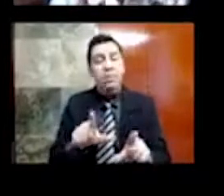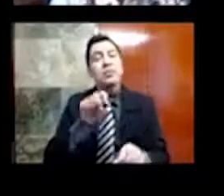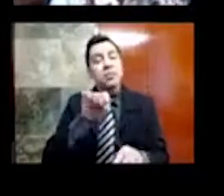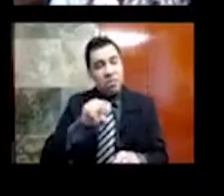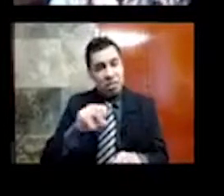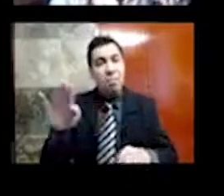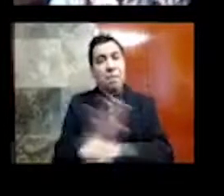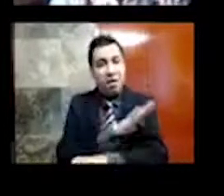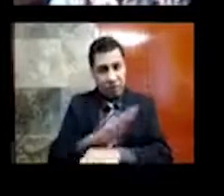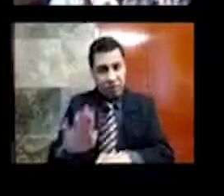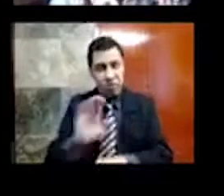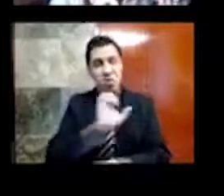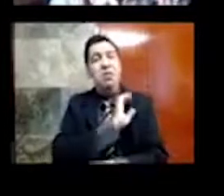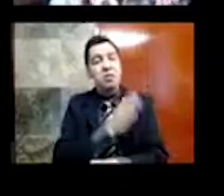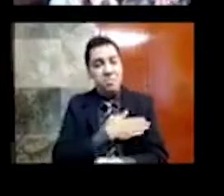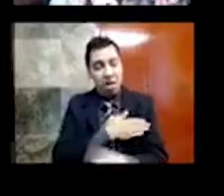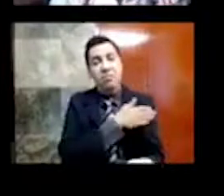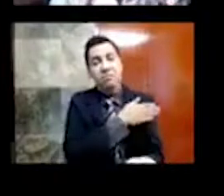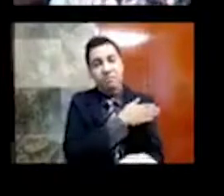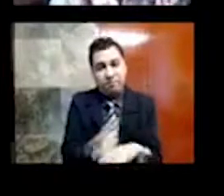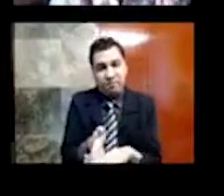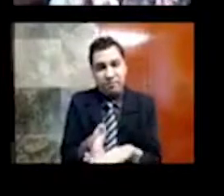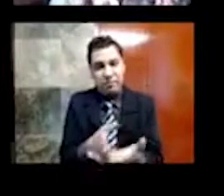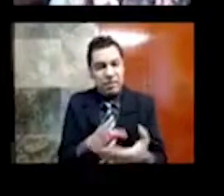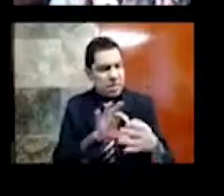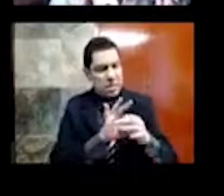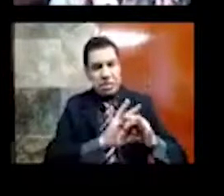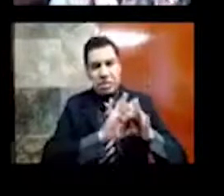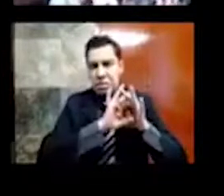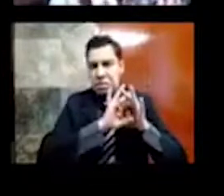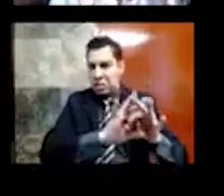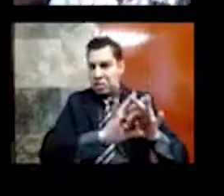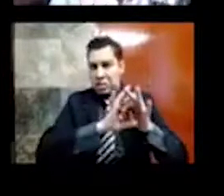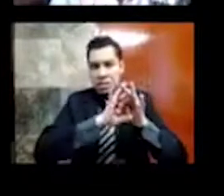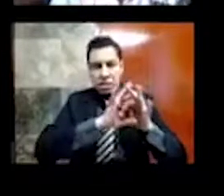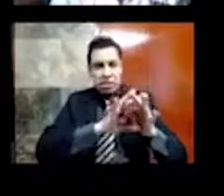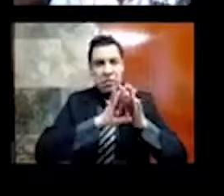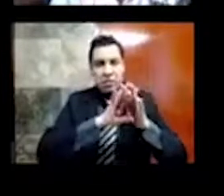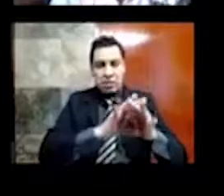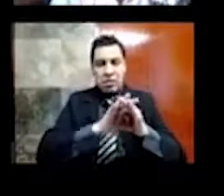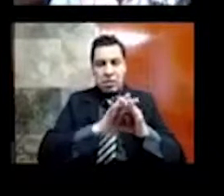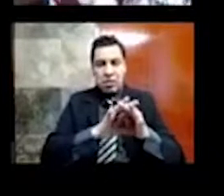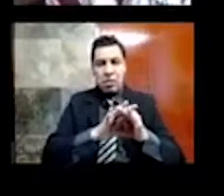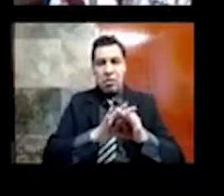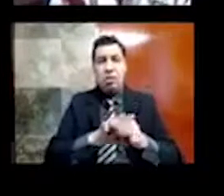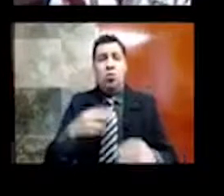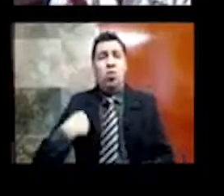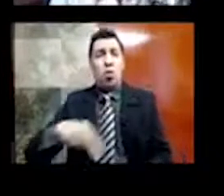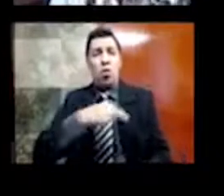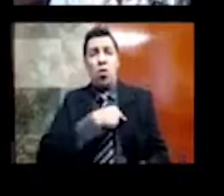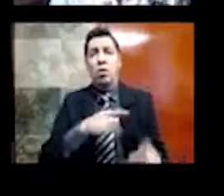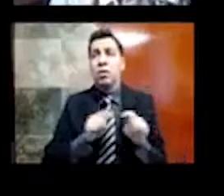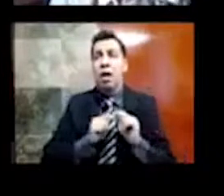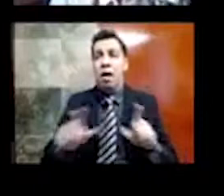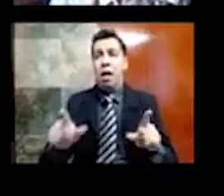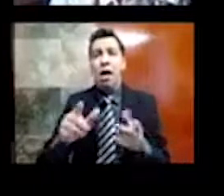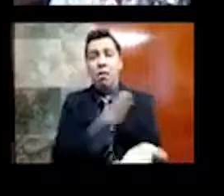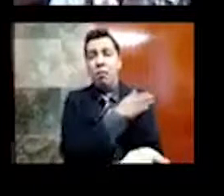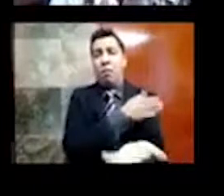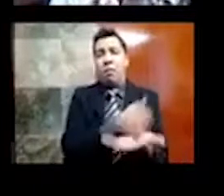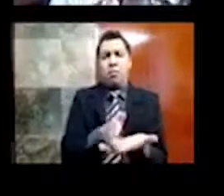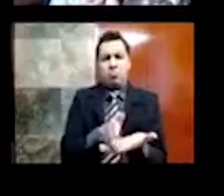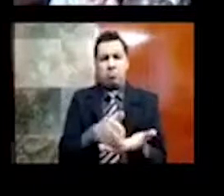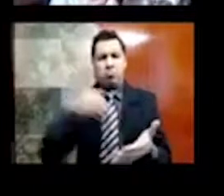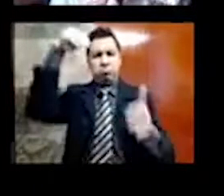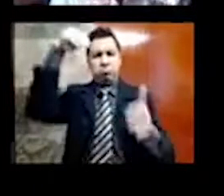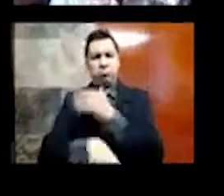su territorio se consideró aliado y no conquistado. Incluso las encomiendas estuvieron en todos lados, menos en Tlaxcala.